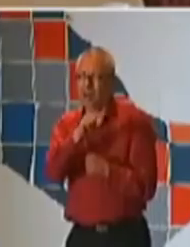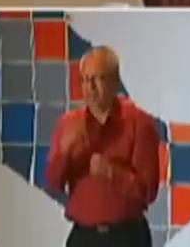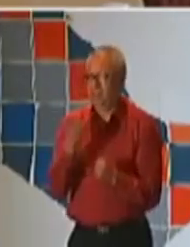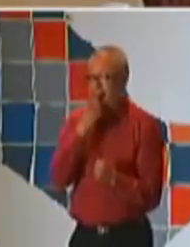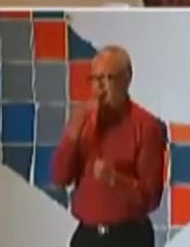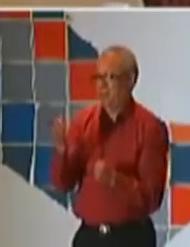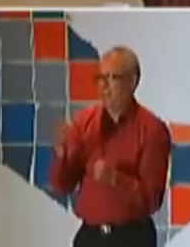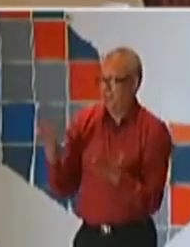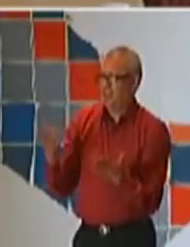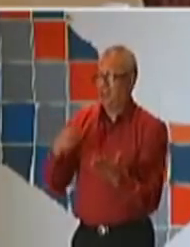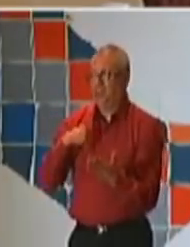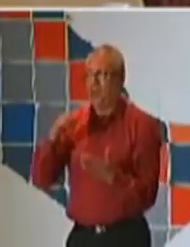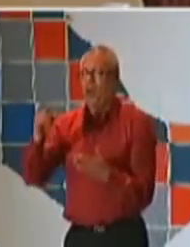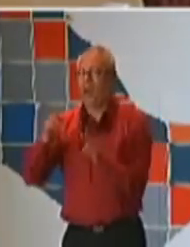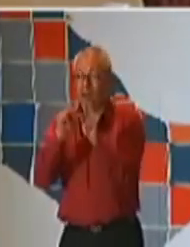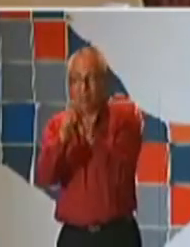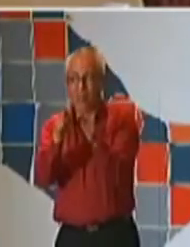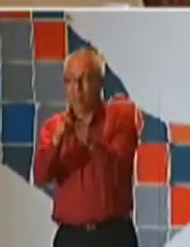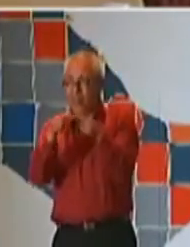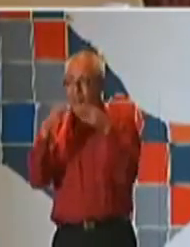en idioma